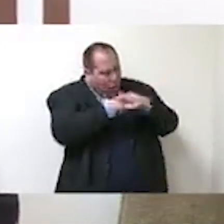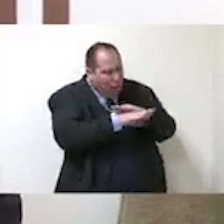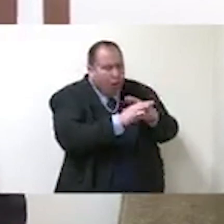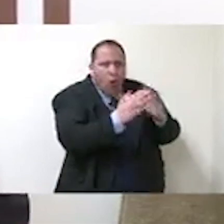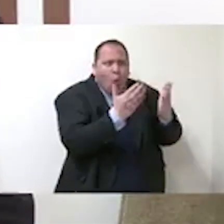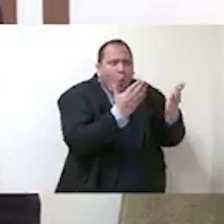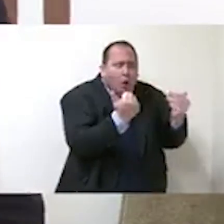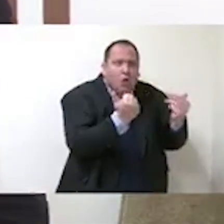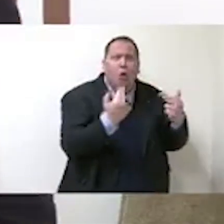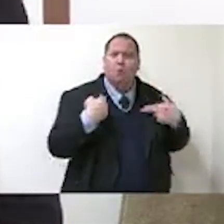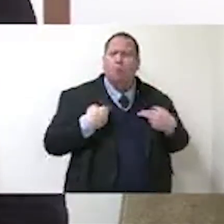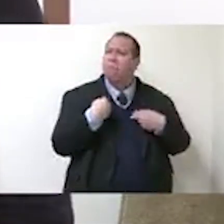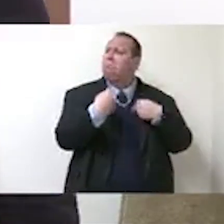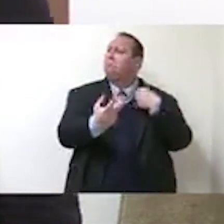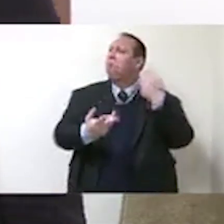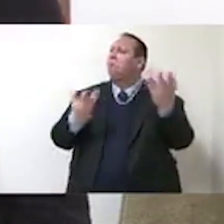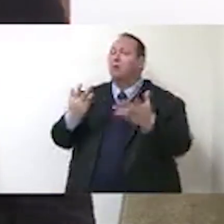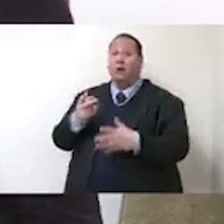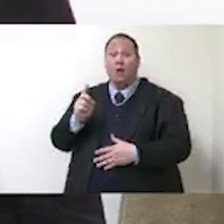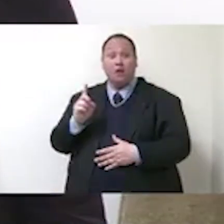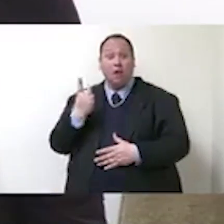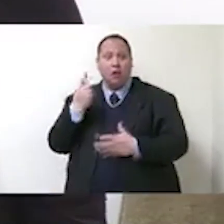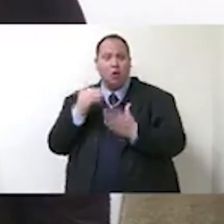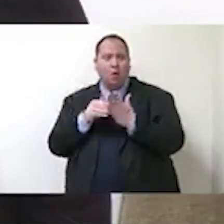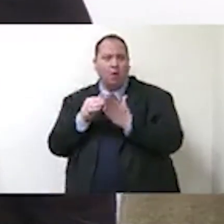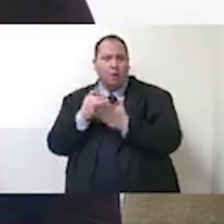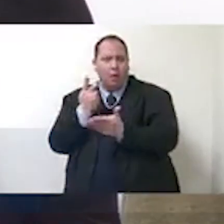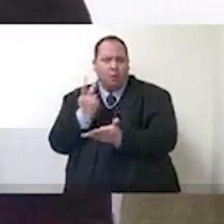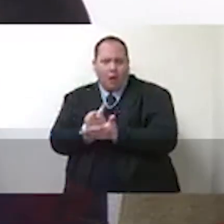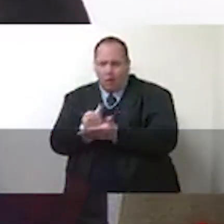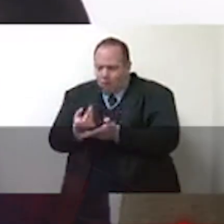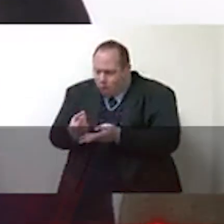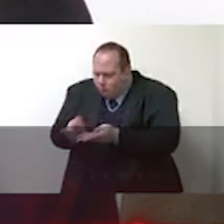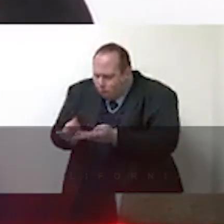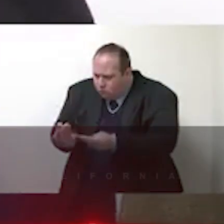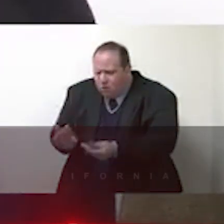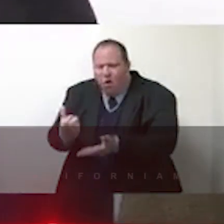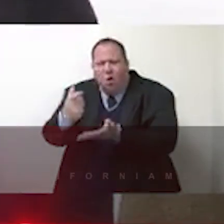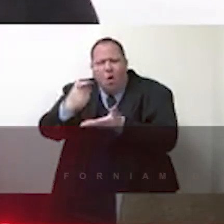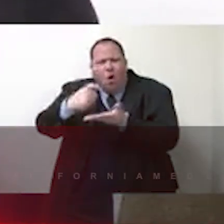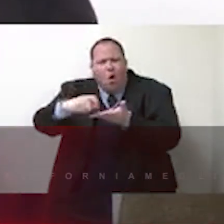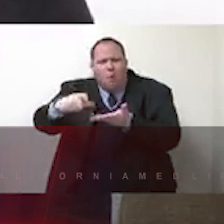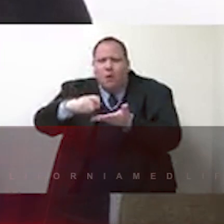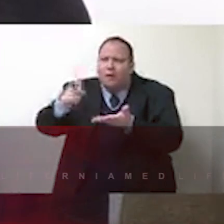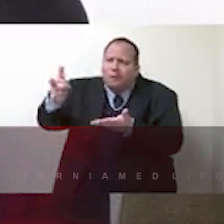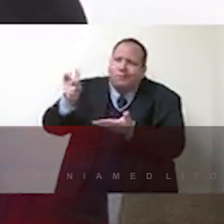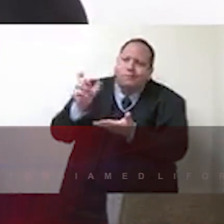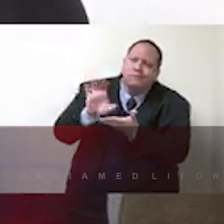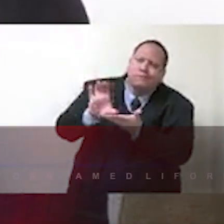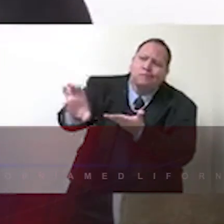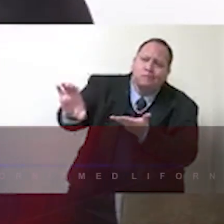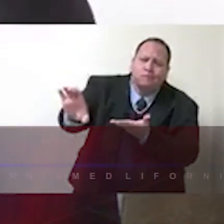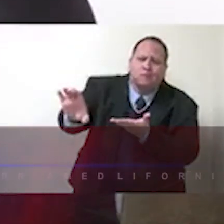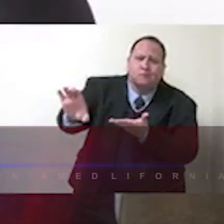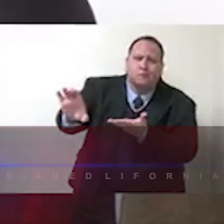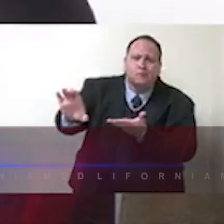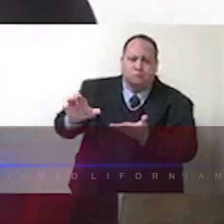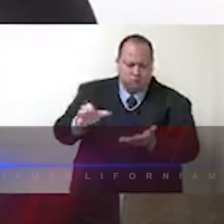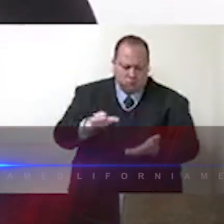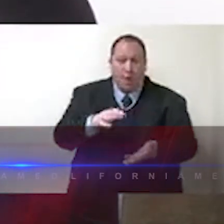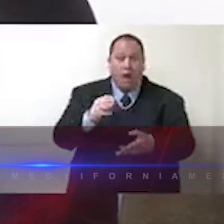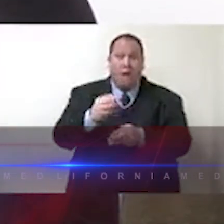escuelas. 31 millones de pesos se compraron a un proveedor cuando la